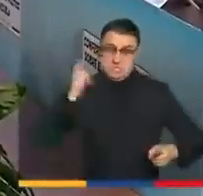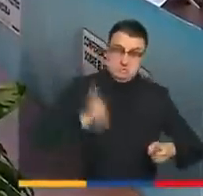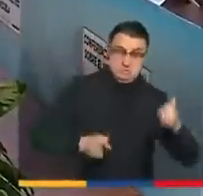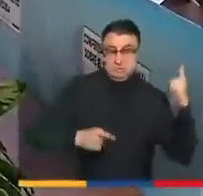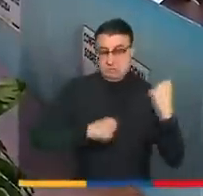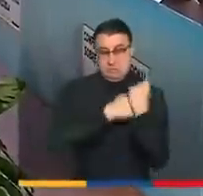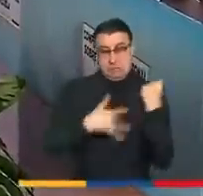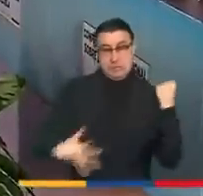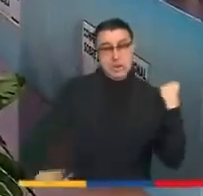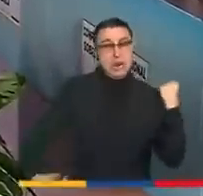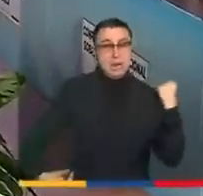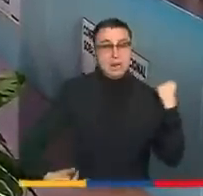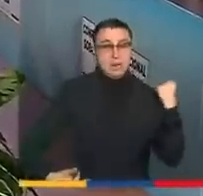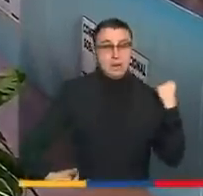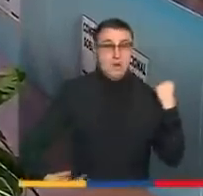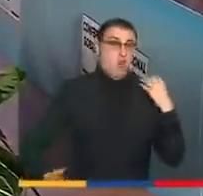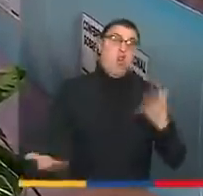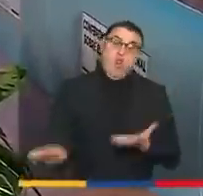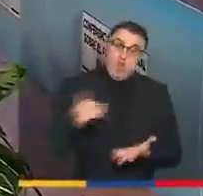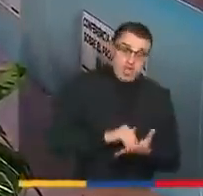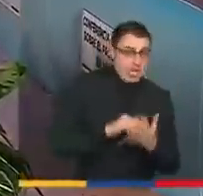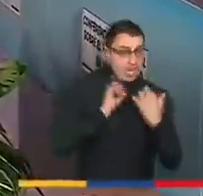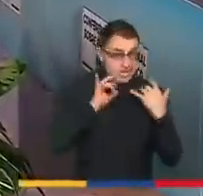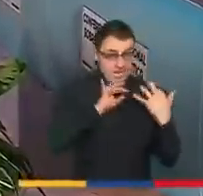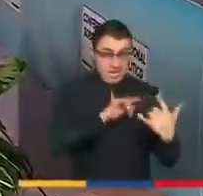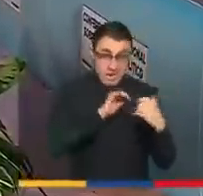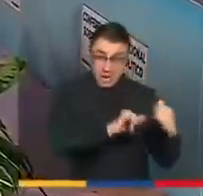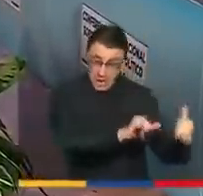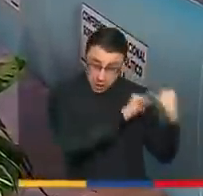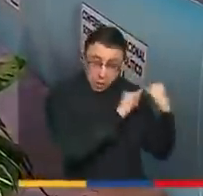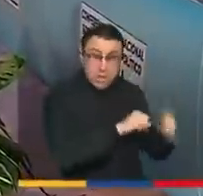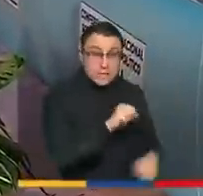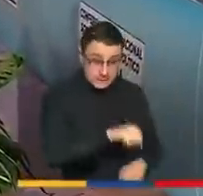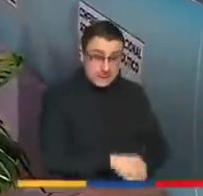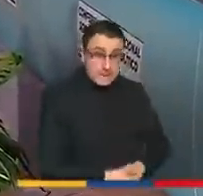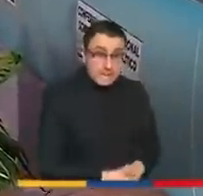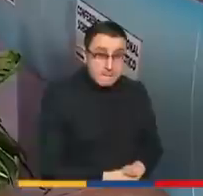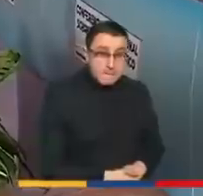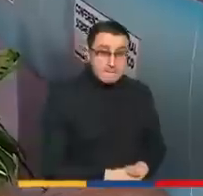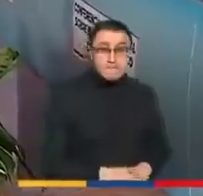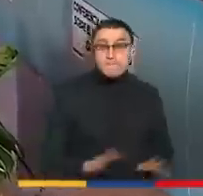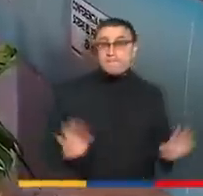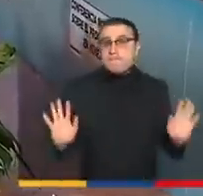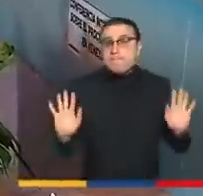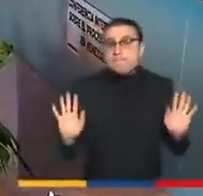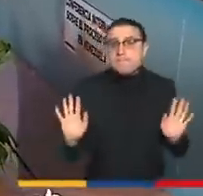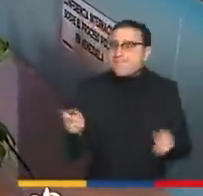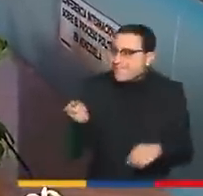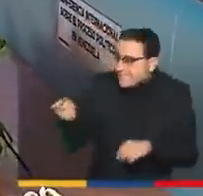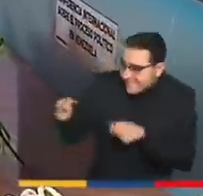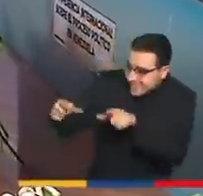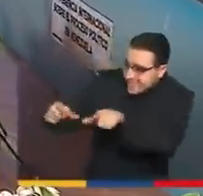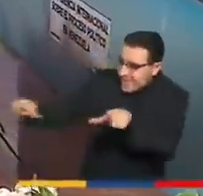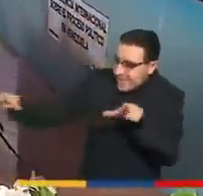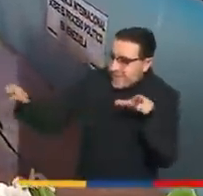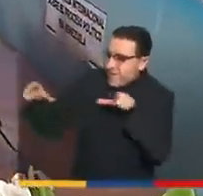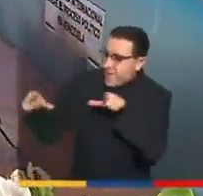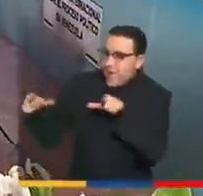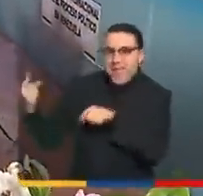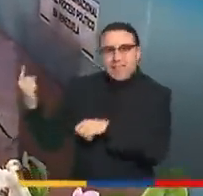sangre, al tiempo de las guerras. Ese cuartico aquí vecino, que es de días de amor y de